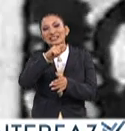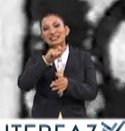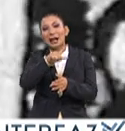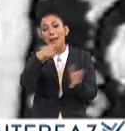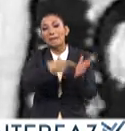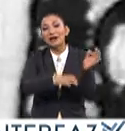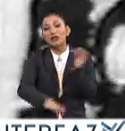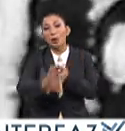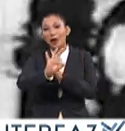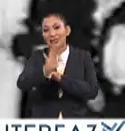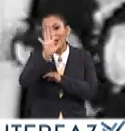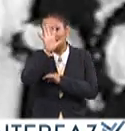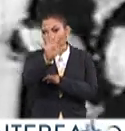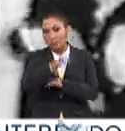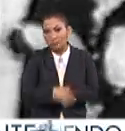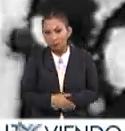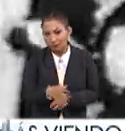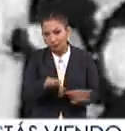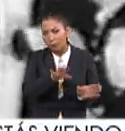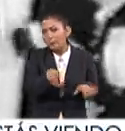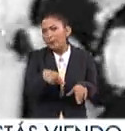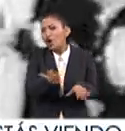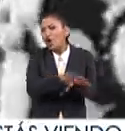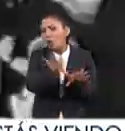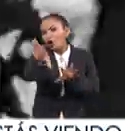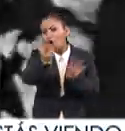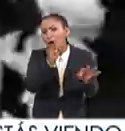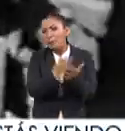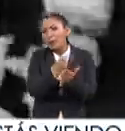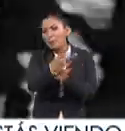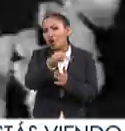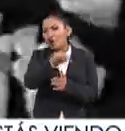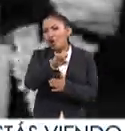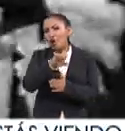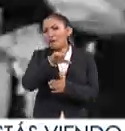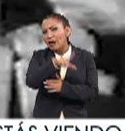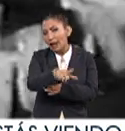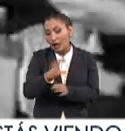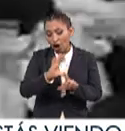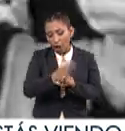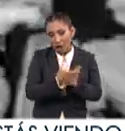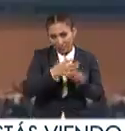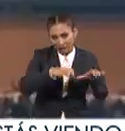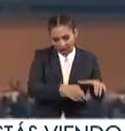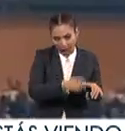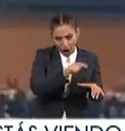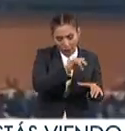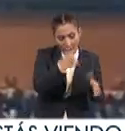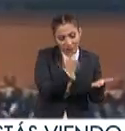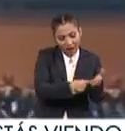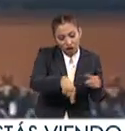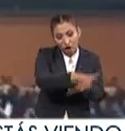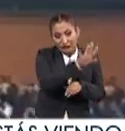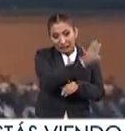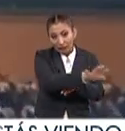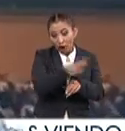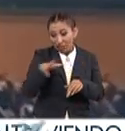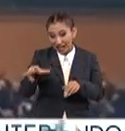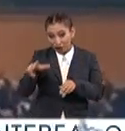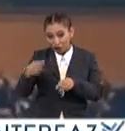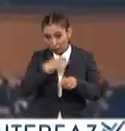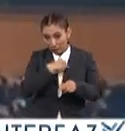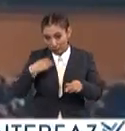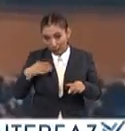en 1945. Pero, ¿cómo se elige al Premio Nobel? El Comité del Nobel está compuesto por 5 de los